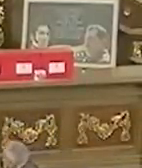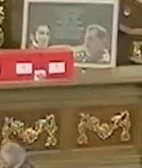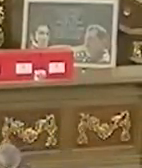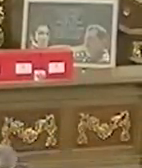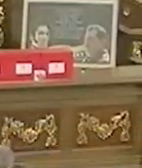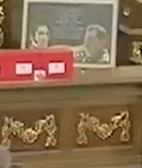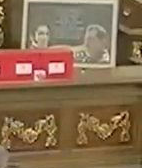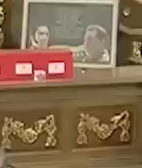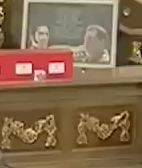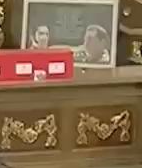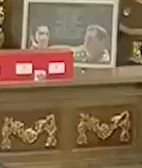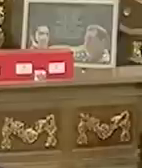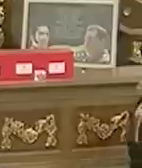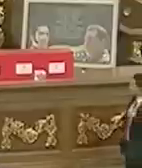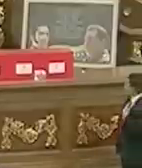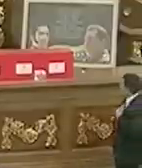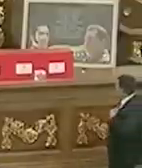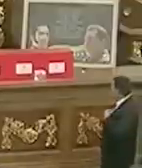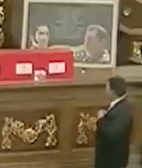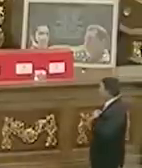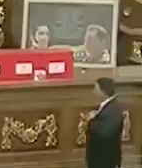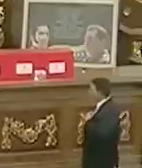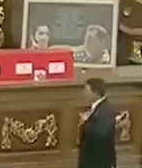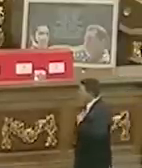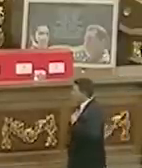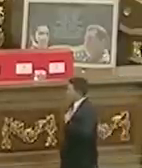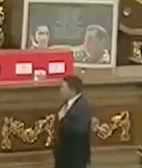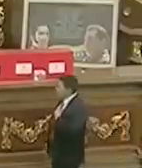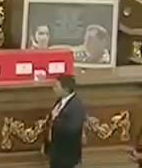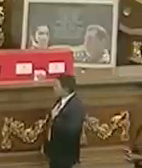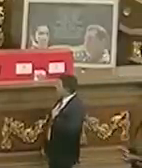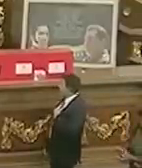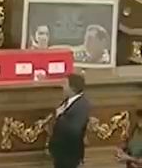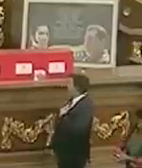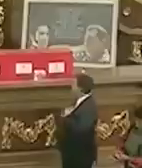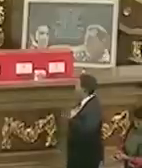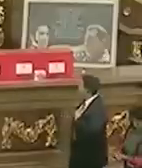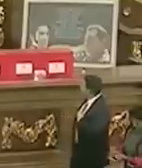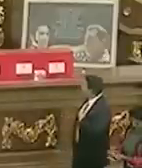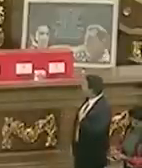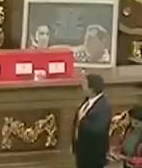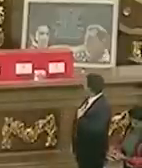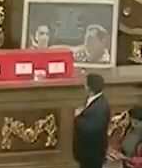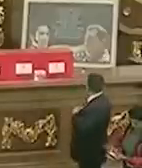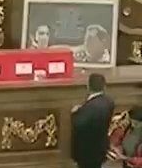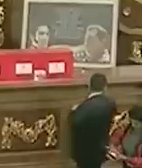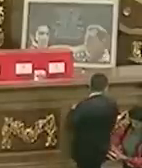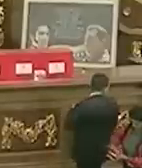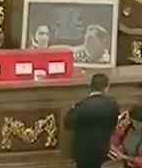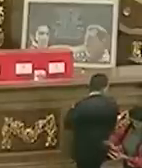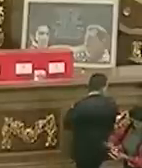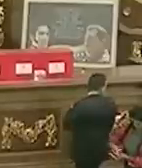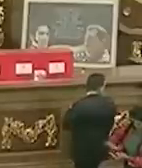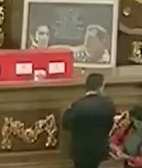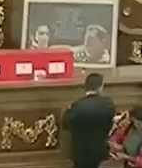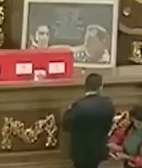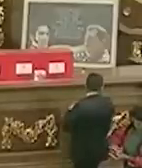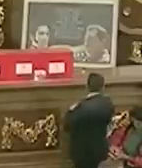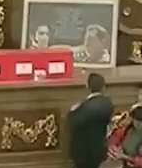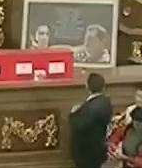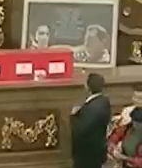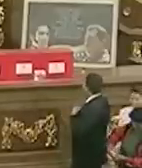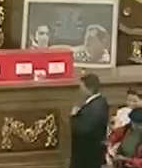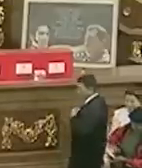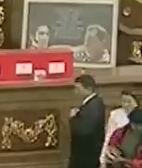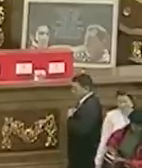2023 del informe de gestión que contiene la lista de elegibles con sus respectivos expedientes para la designación de los rectores principales y suplentes del